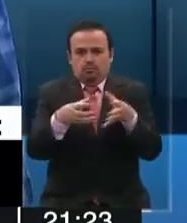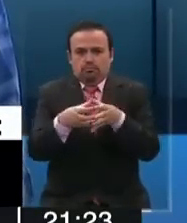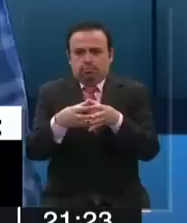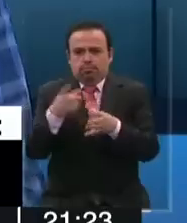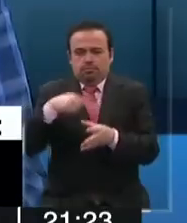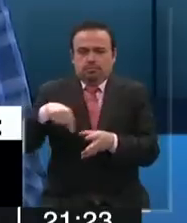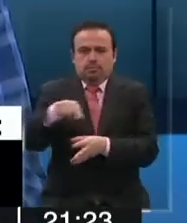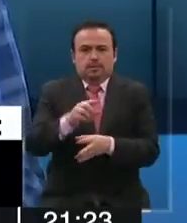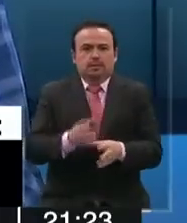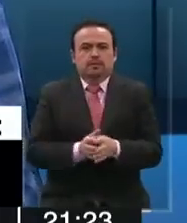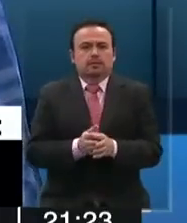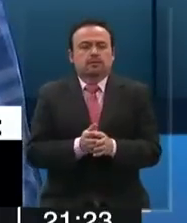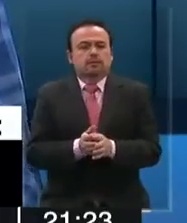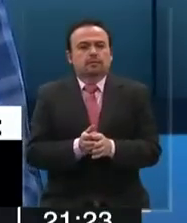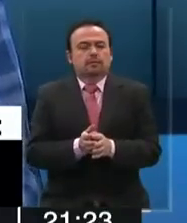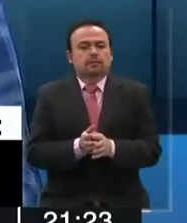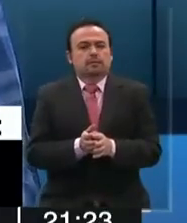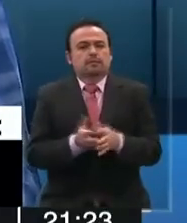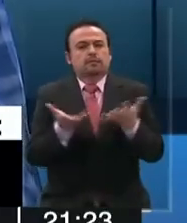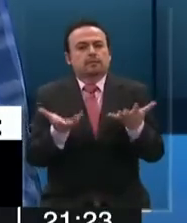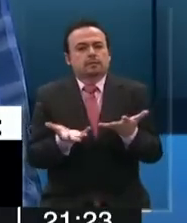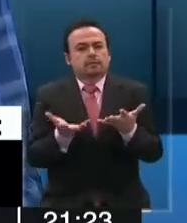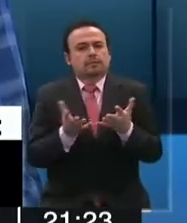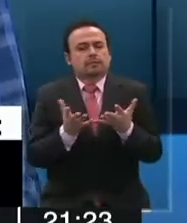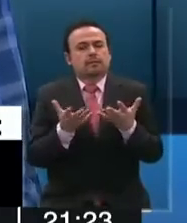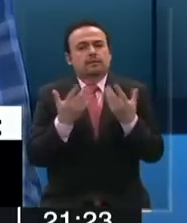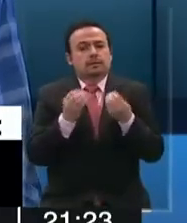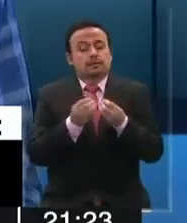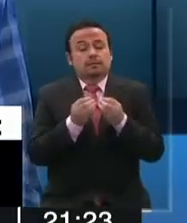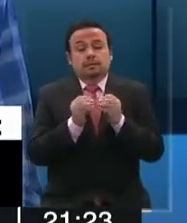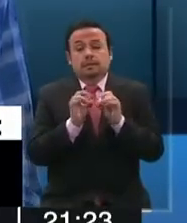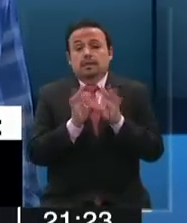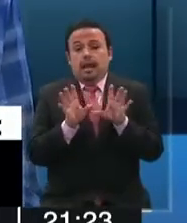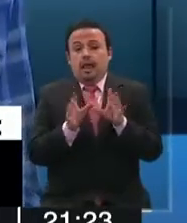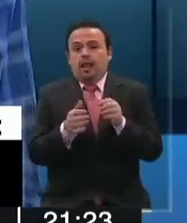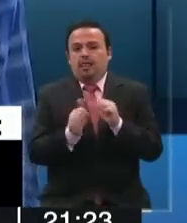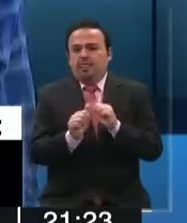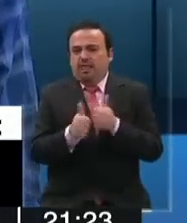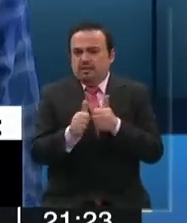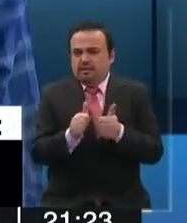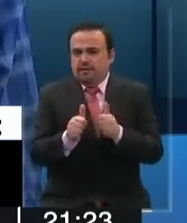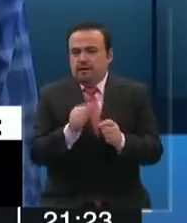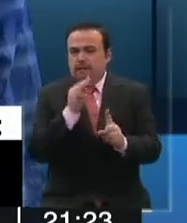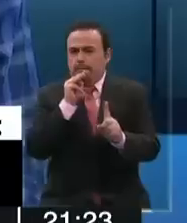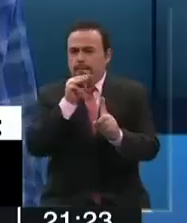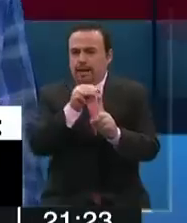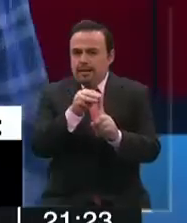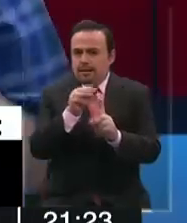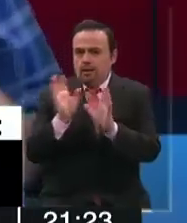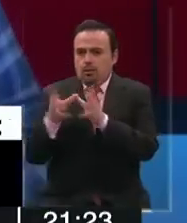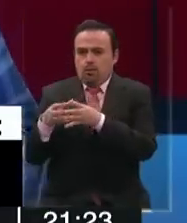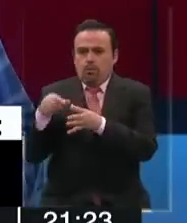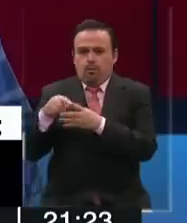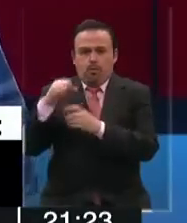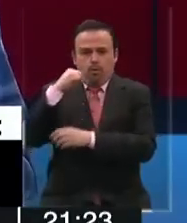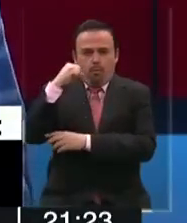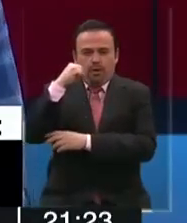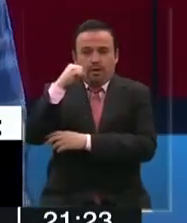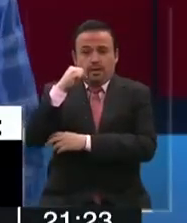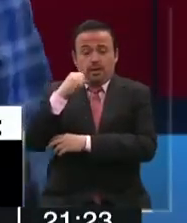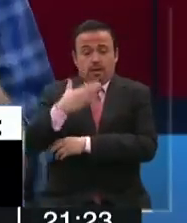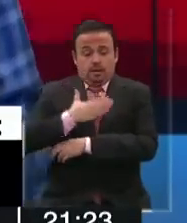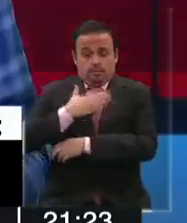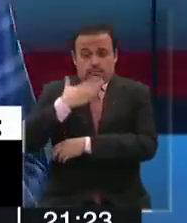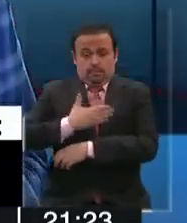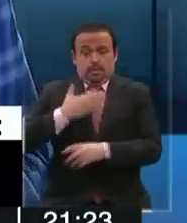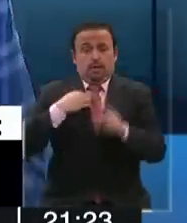conglomerado con claros y desafiantes mensajes al partido comunista a mí particularmente